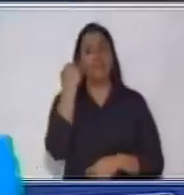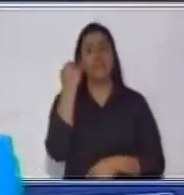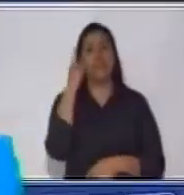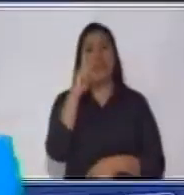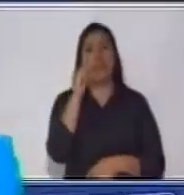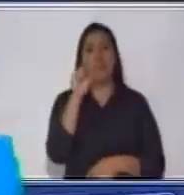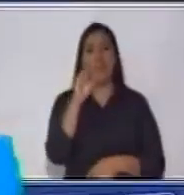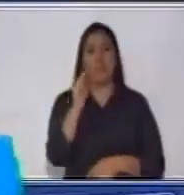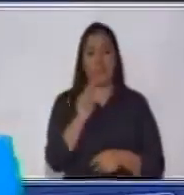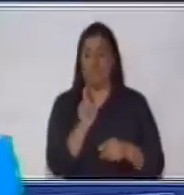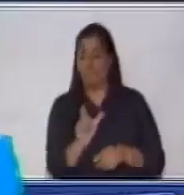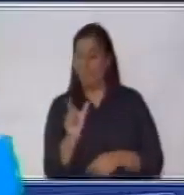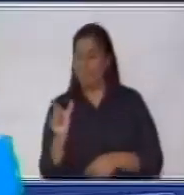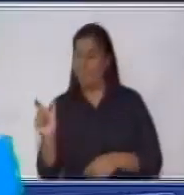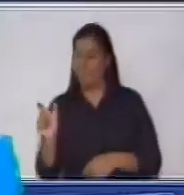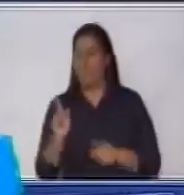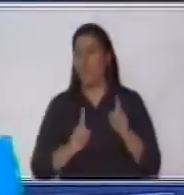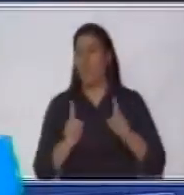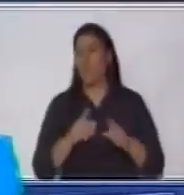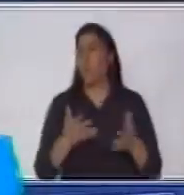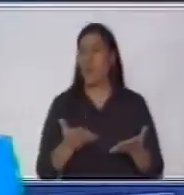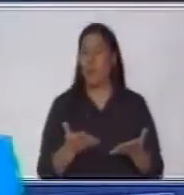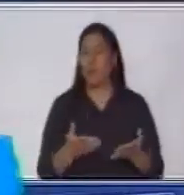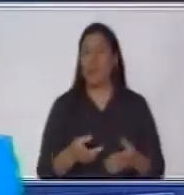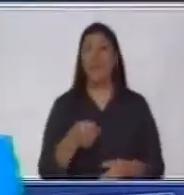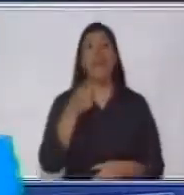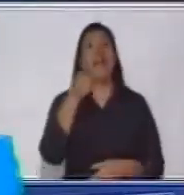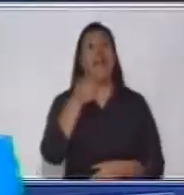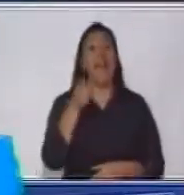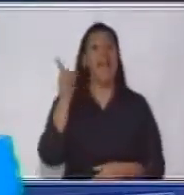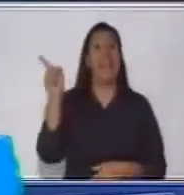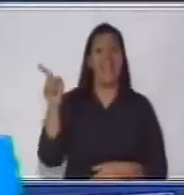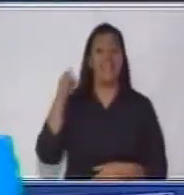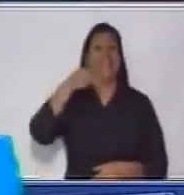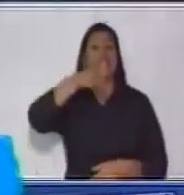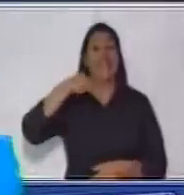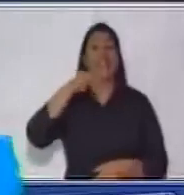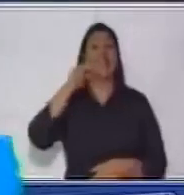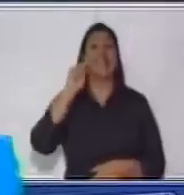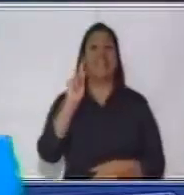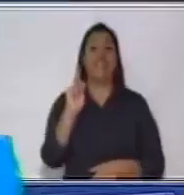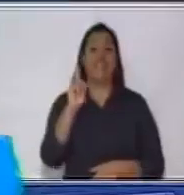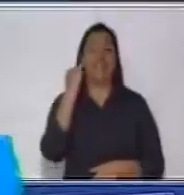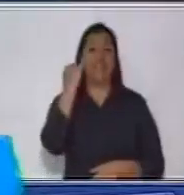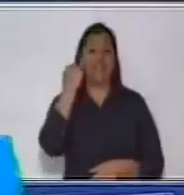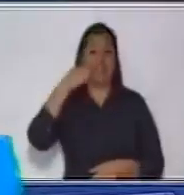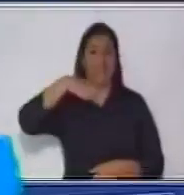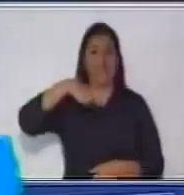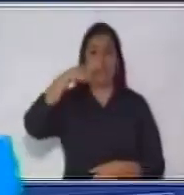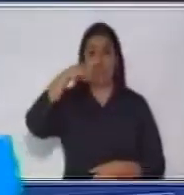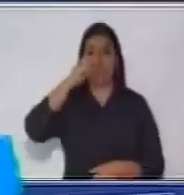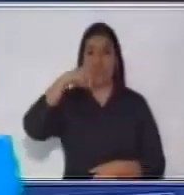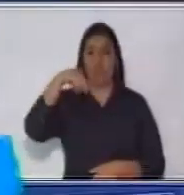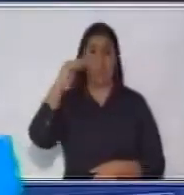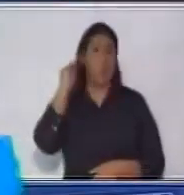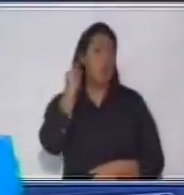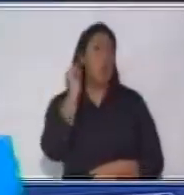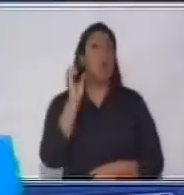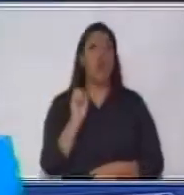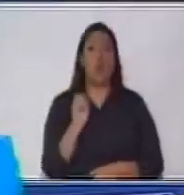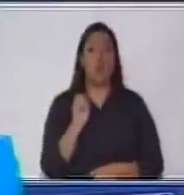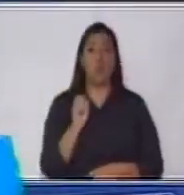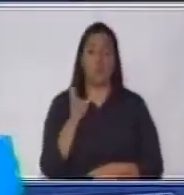Que es una combinación especial que vimos. Es un diptongo. Y dijimos que generalmente cuando necesitamos tildar